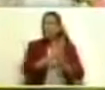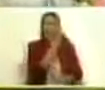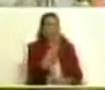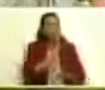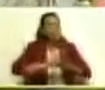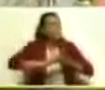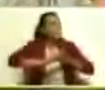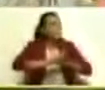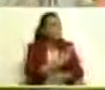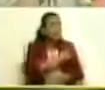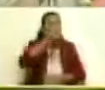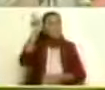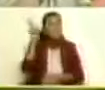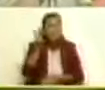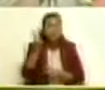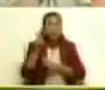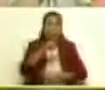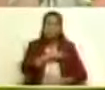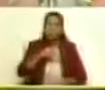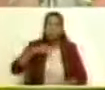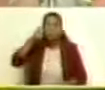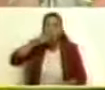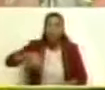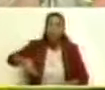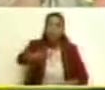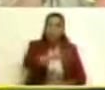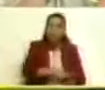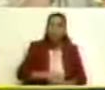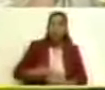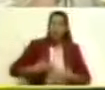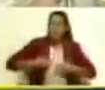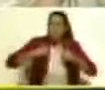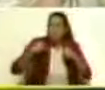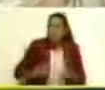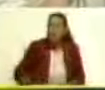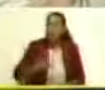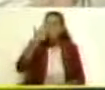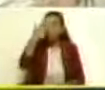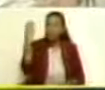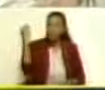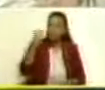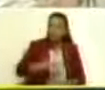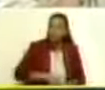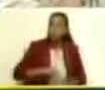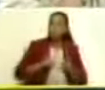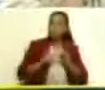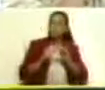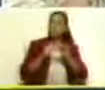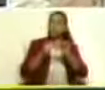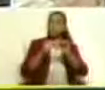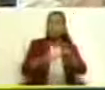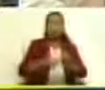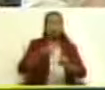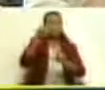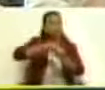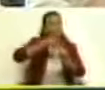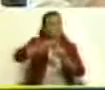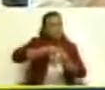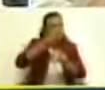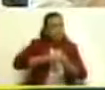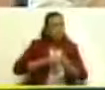El país de nuestro pueblo es valiente y seguirá adelante batallando